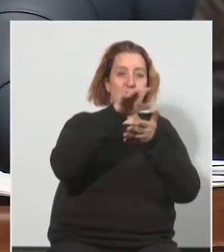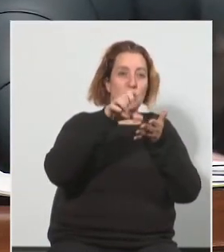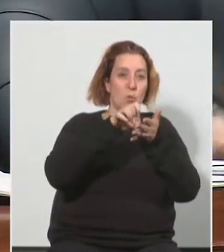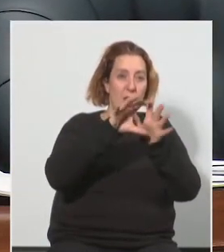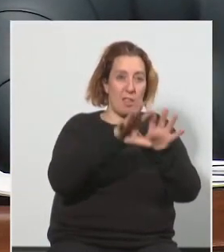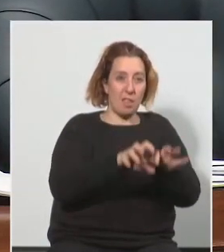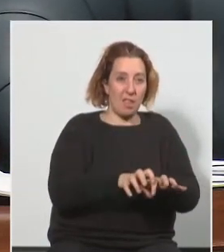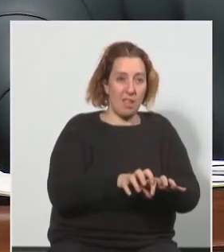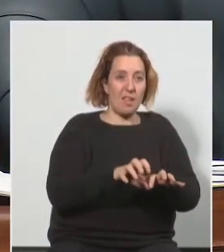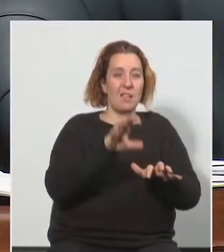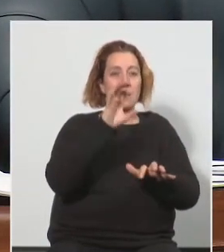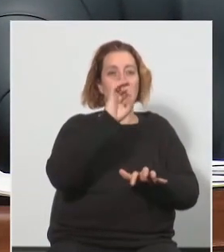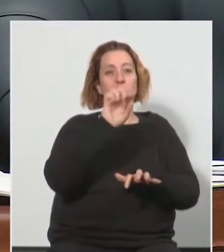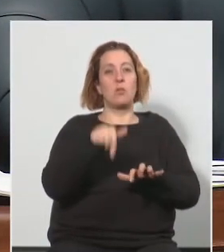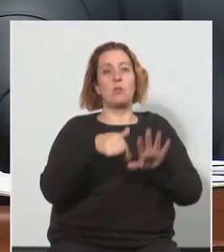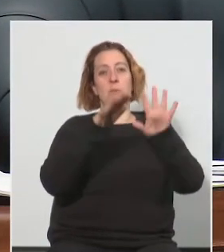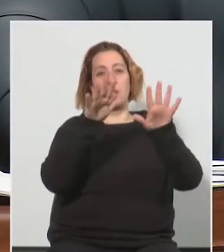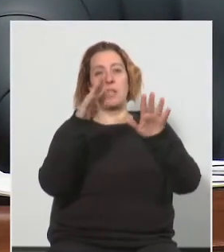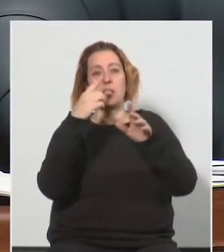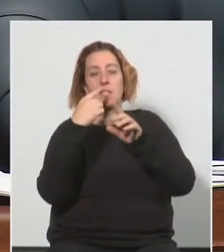de 0,10 por año,